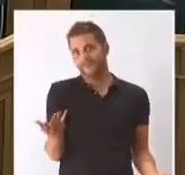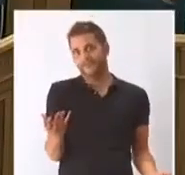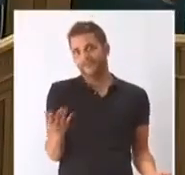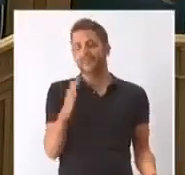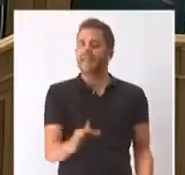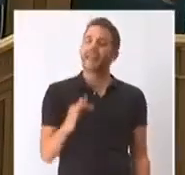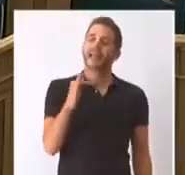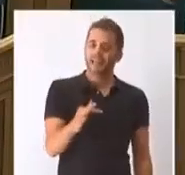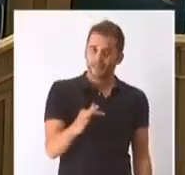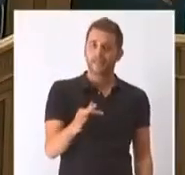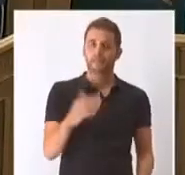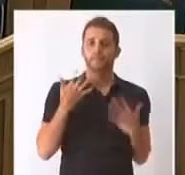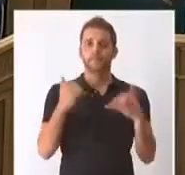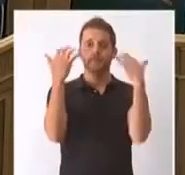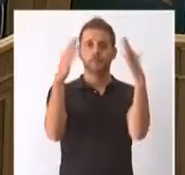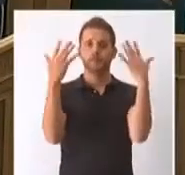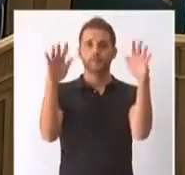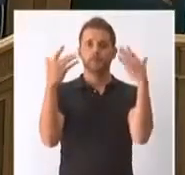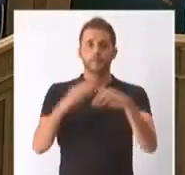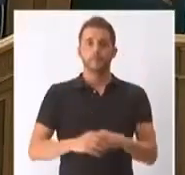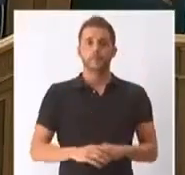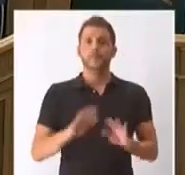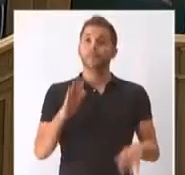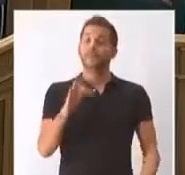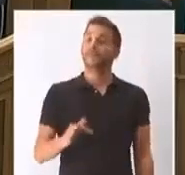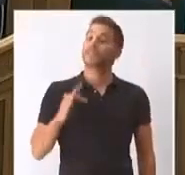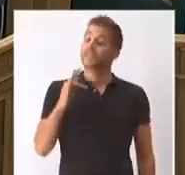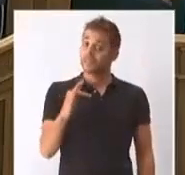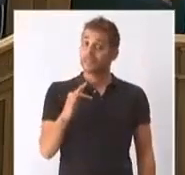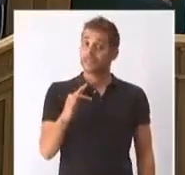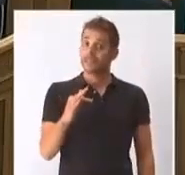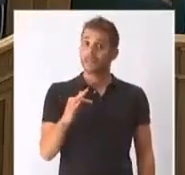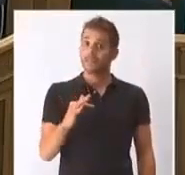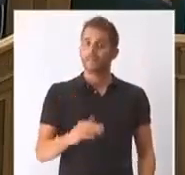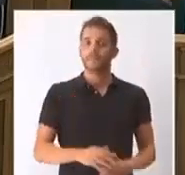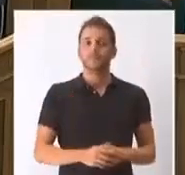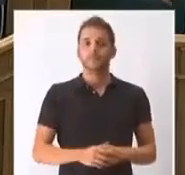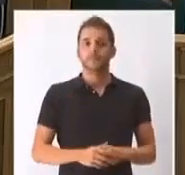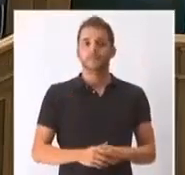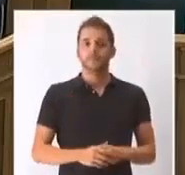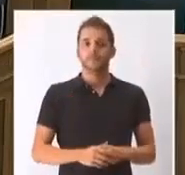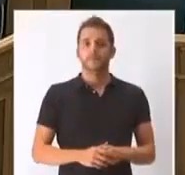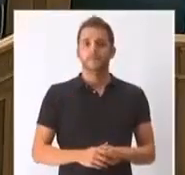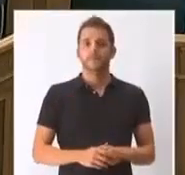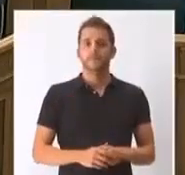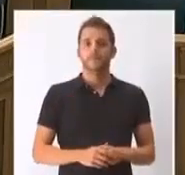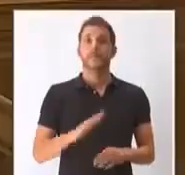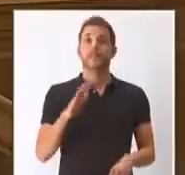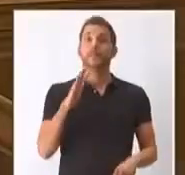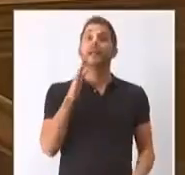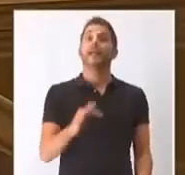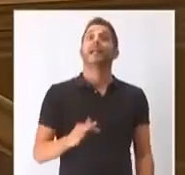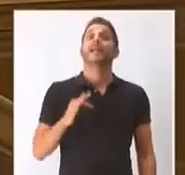es que me pase me parece que parece me parece tan me parece tan me parece me parece que esto no